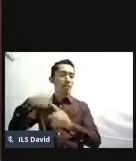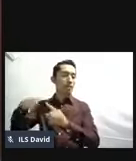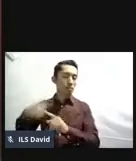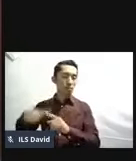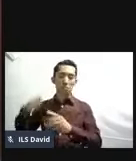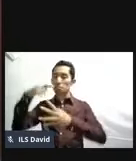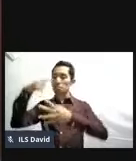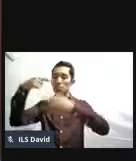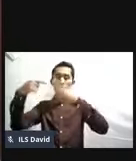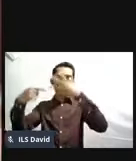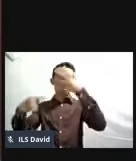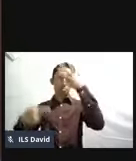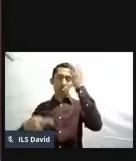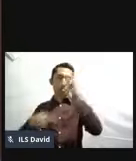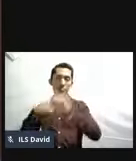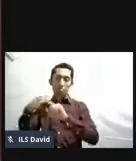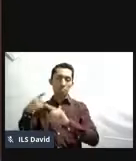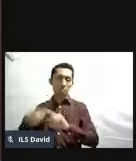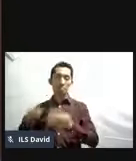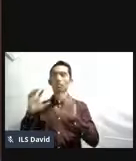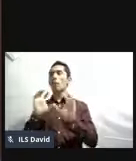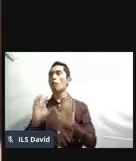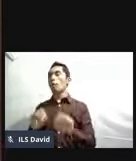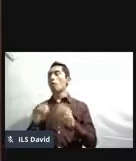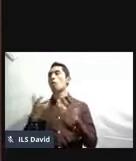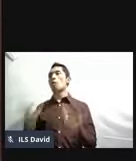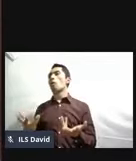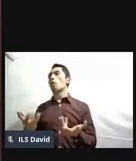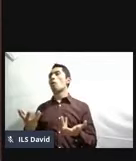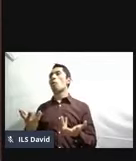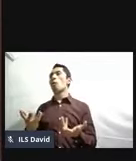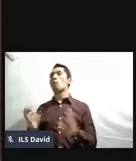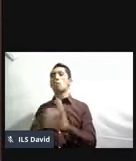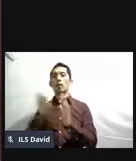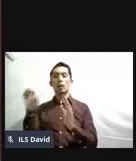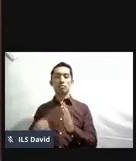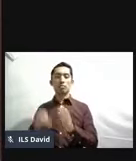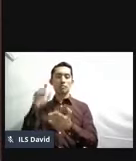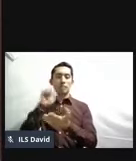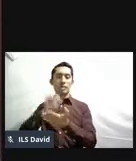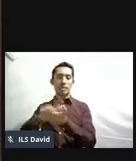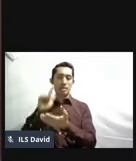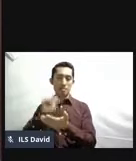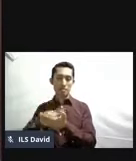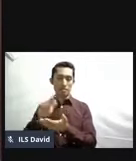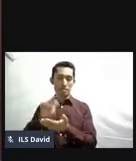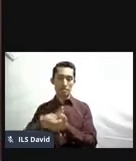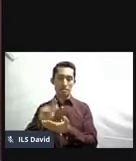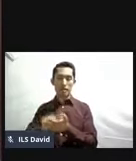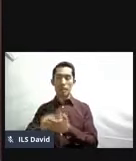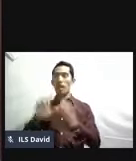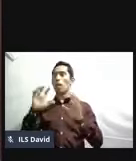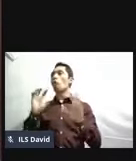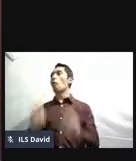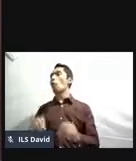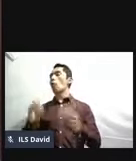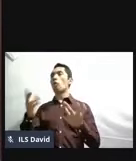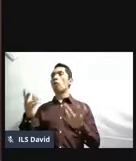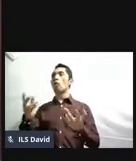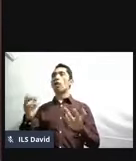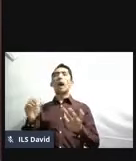como cuestiones de higiene hasta lo médico, pues, porque cuántas personas